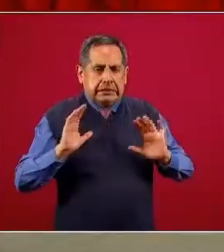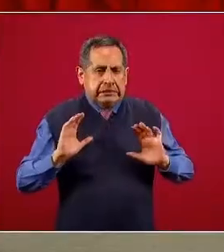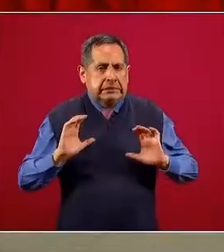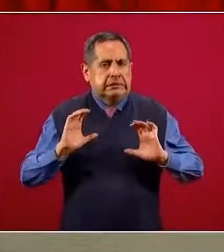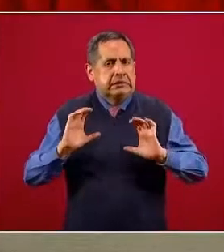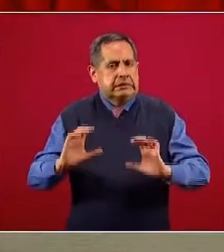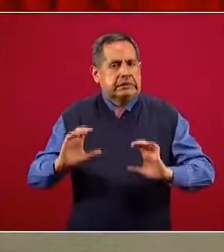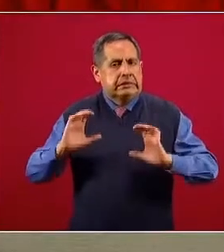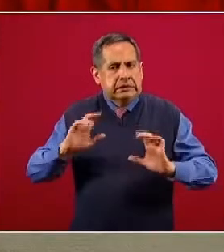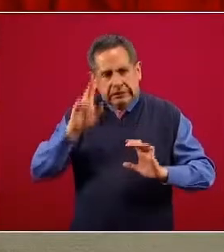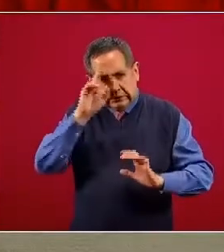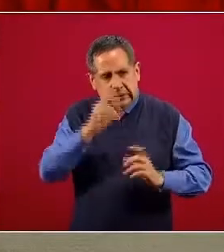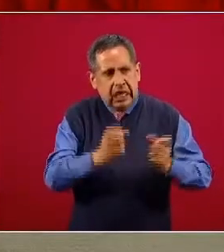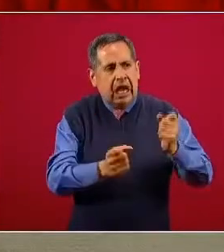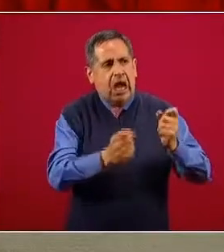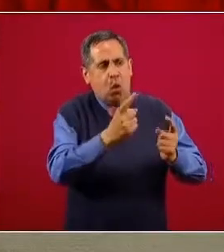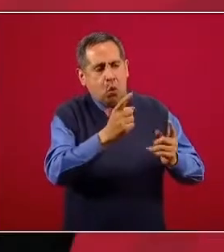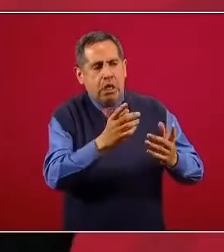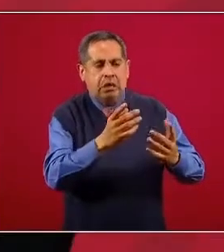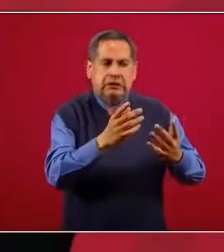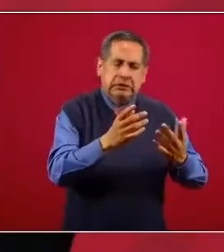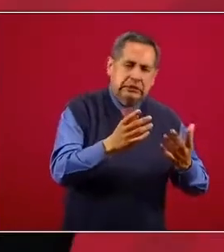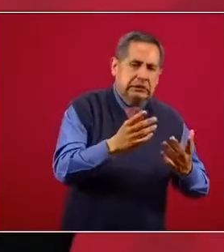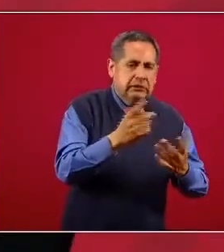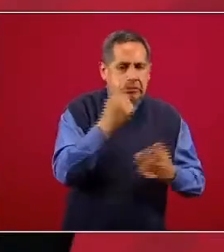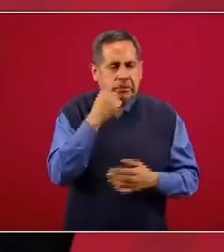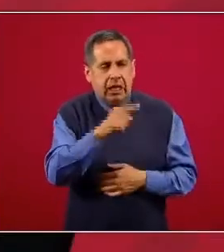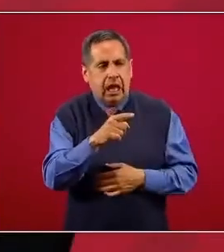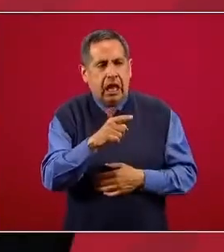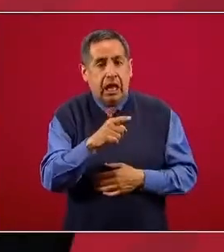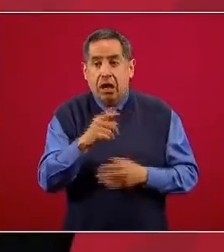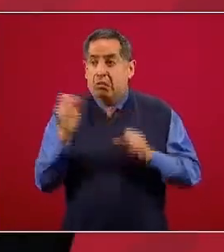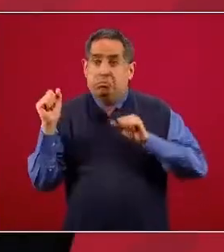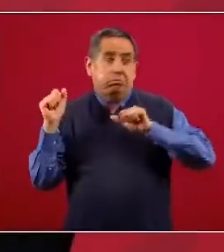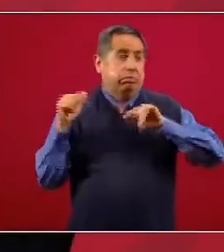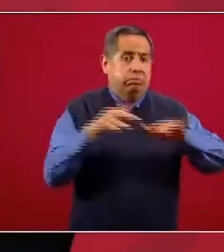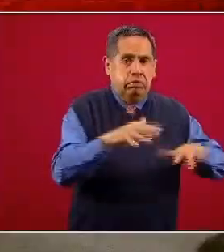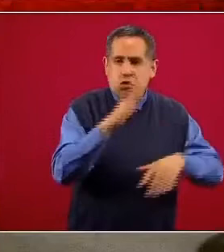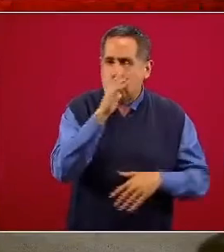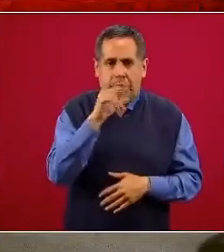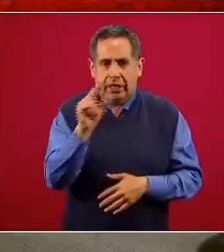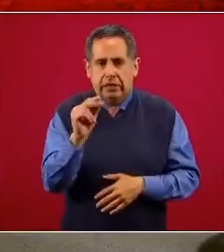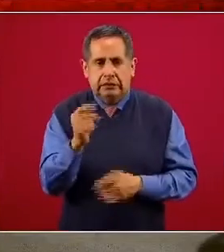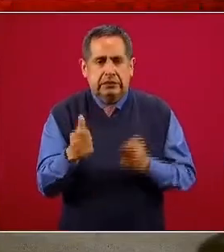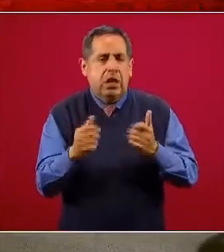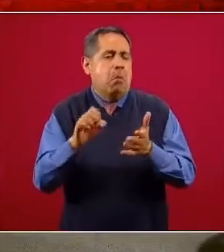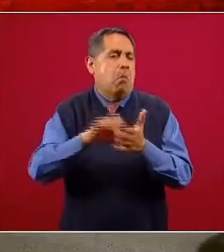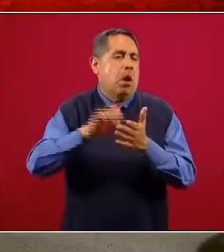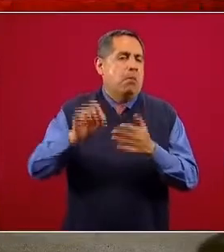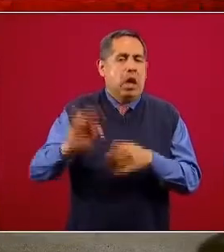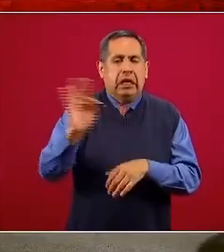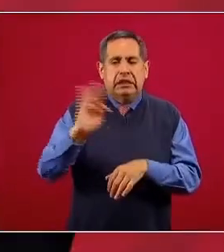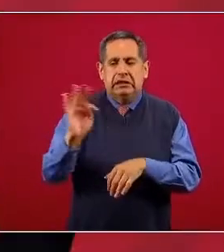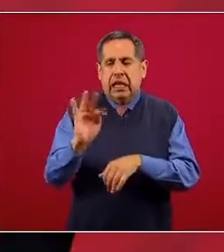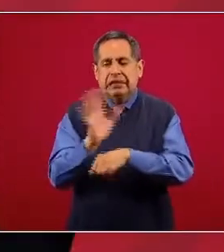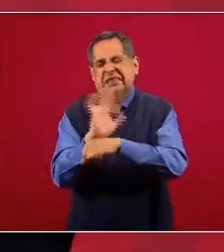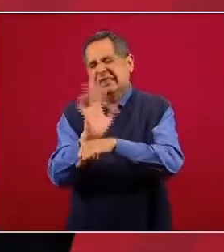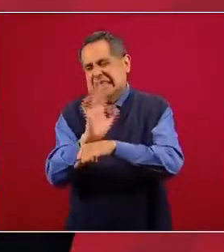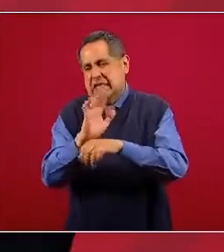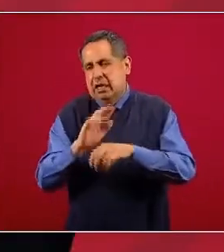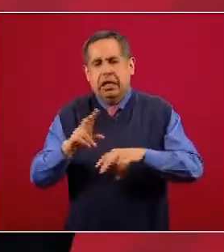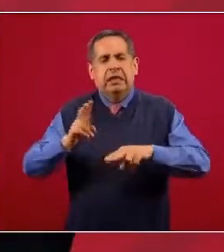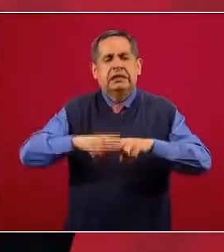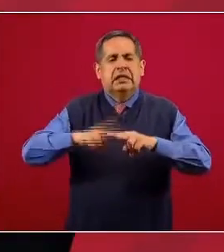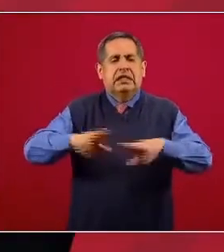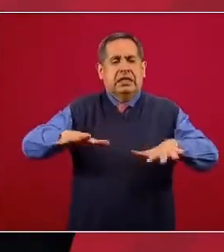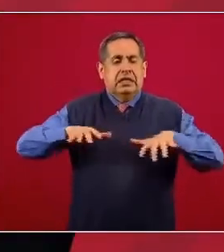activaron algunas actividades económicas no esenciales con aforo limitado. Es decir, si un cine tendría 100